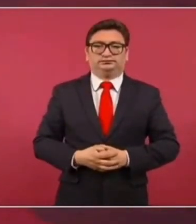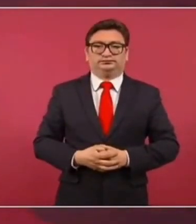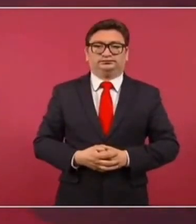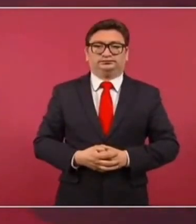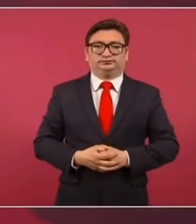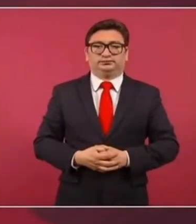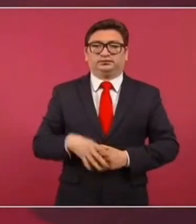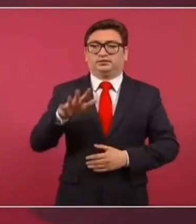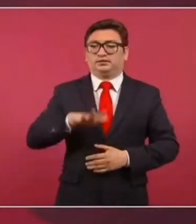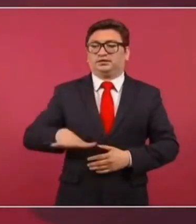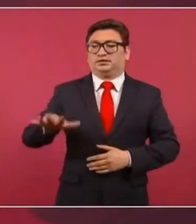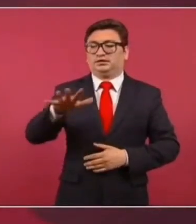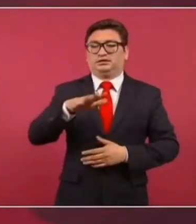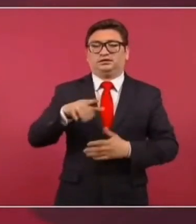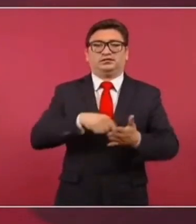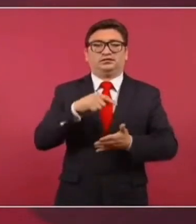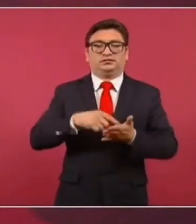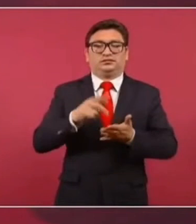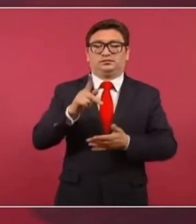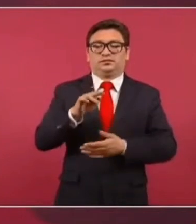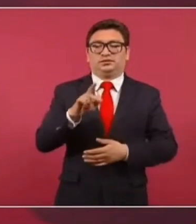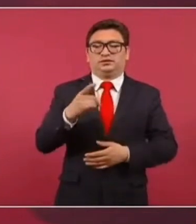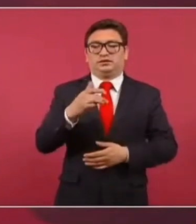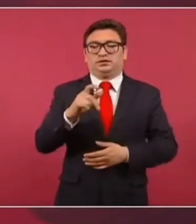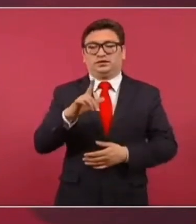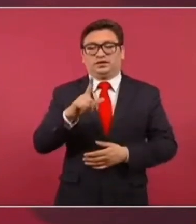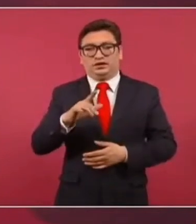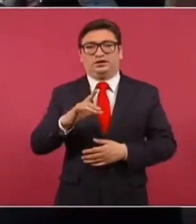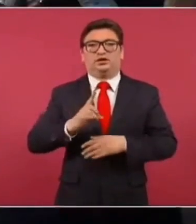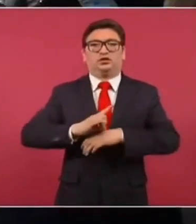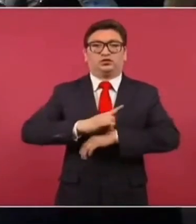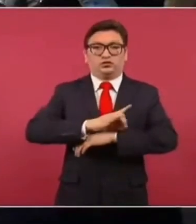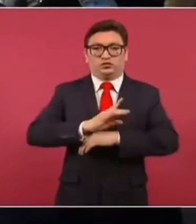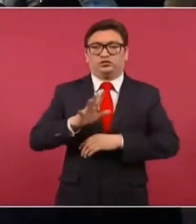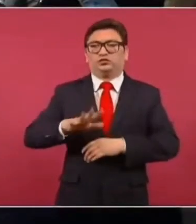el Pedregal de Santo Domingo, Copilco, todo eso.